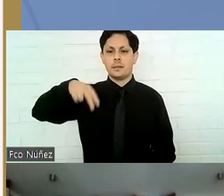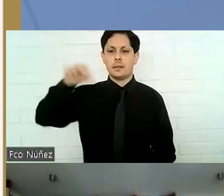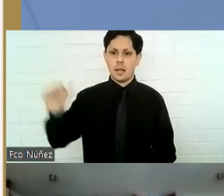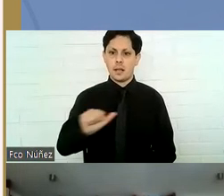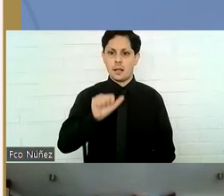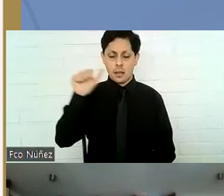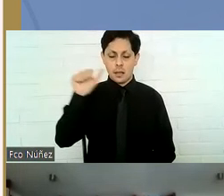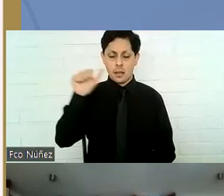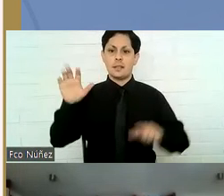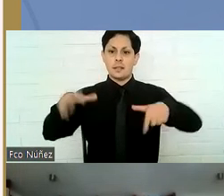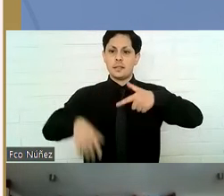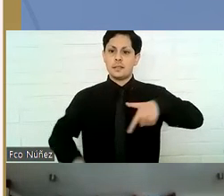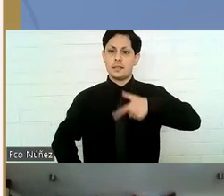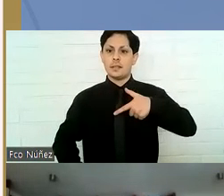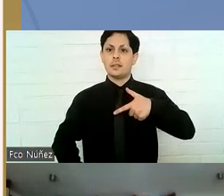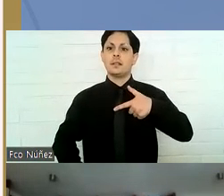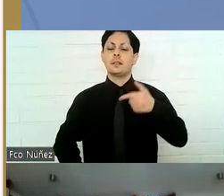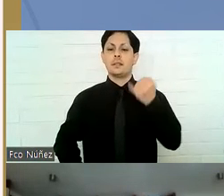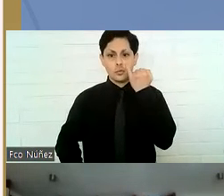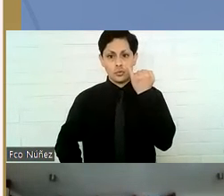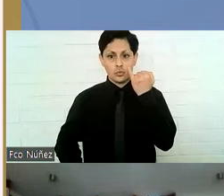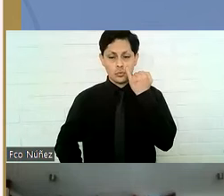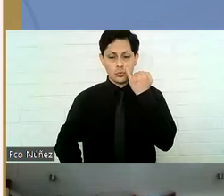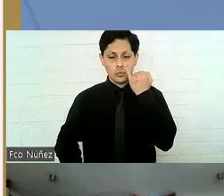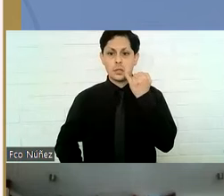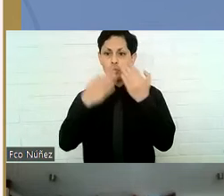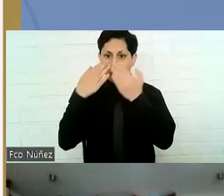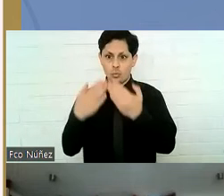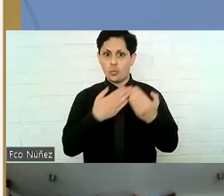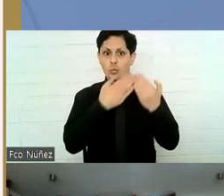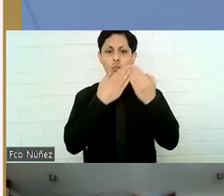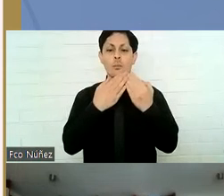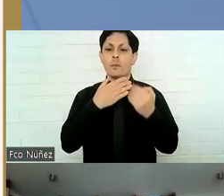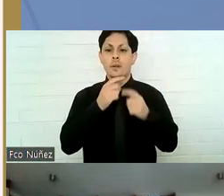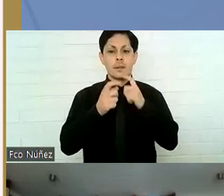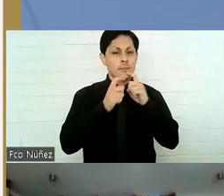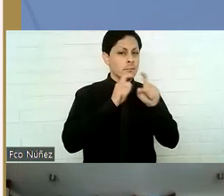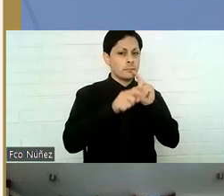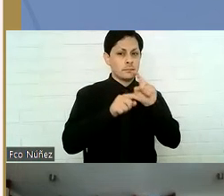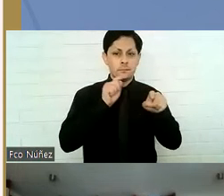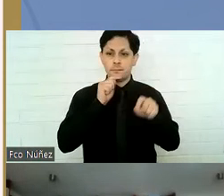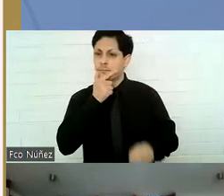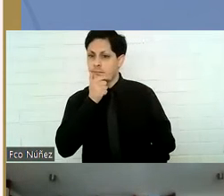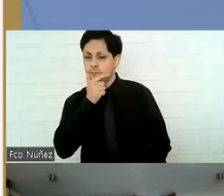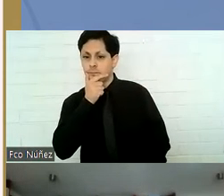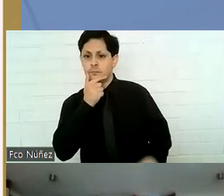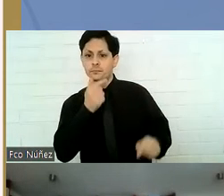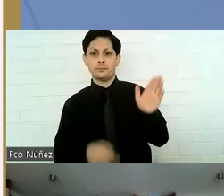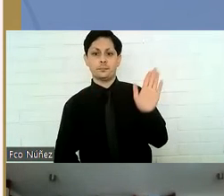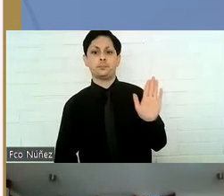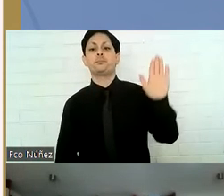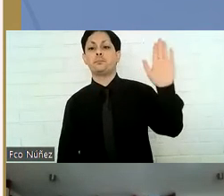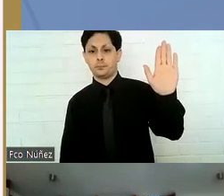17 Institutos de Estudios Críticos, en donde posiciona la discapacidad como